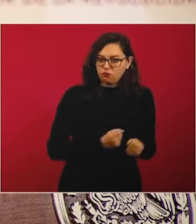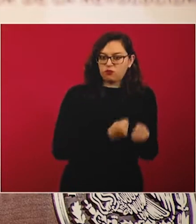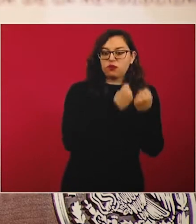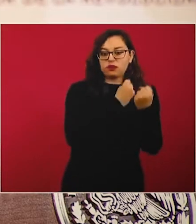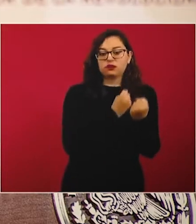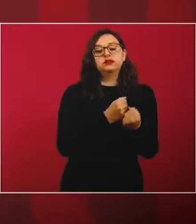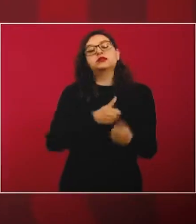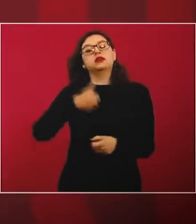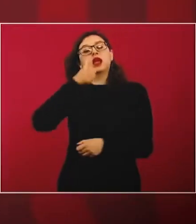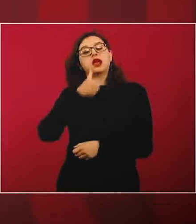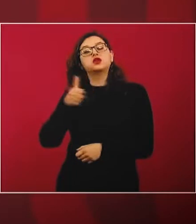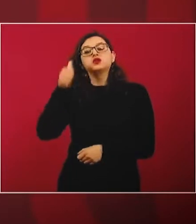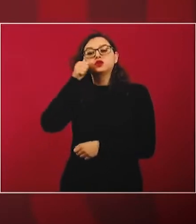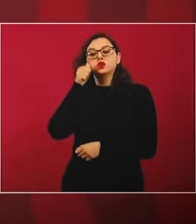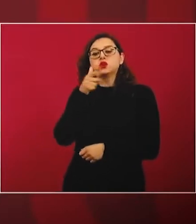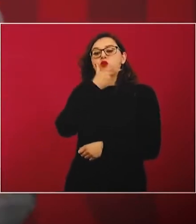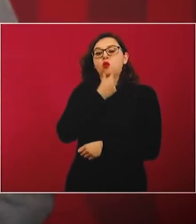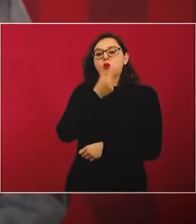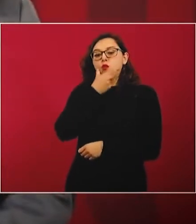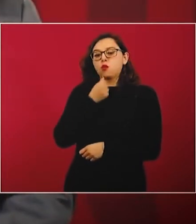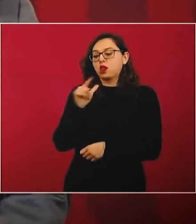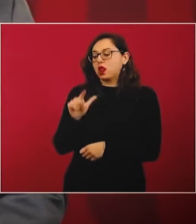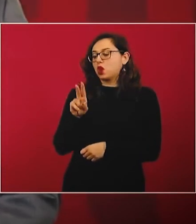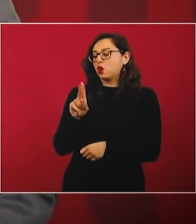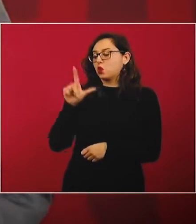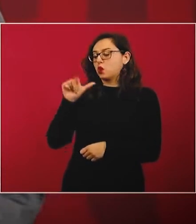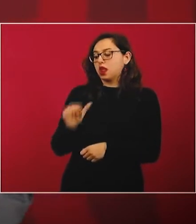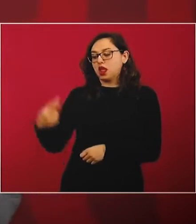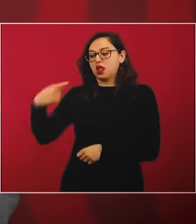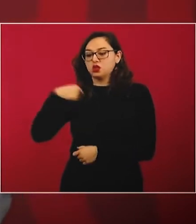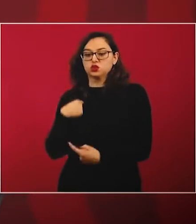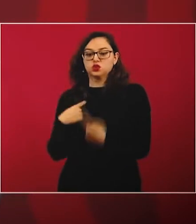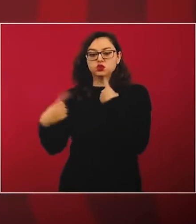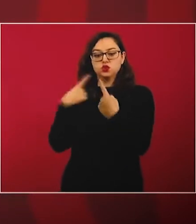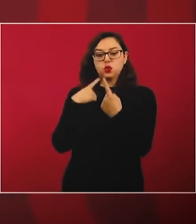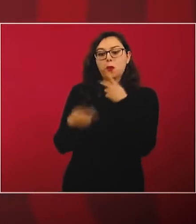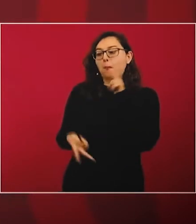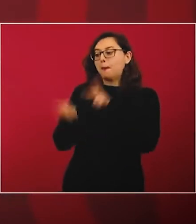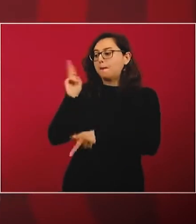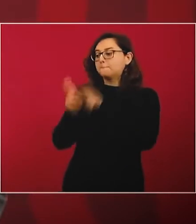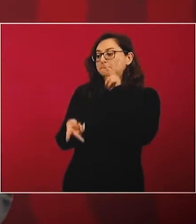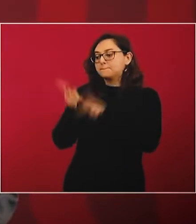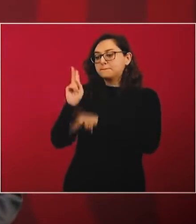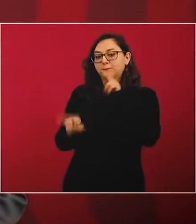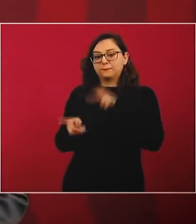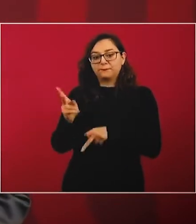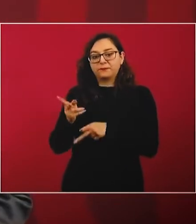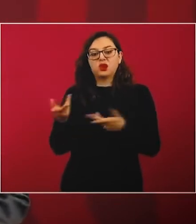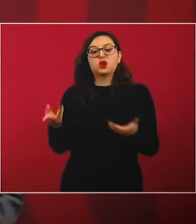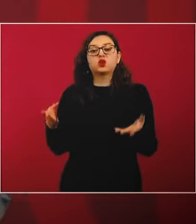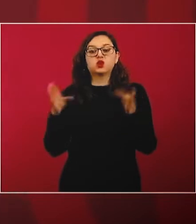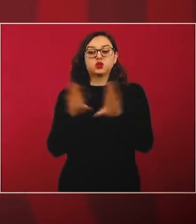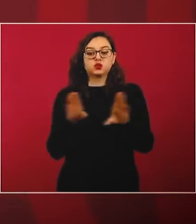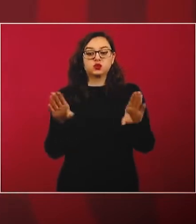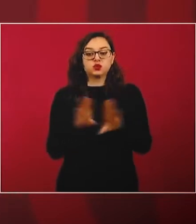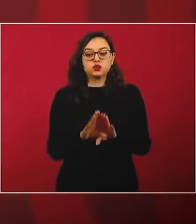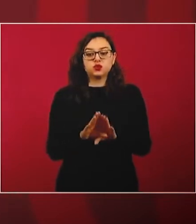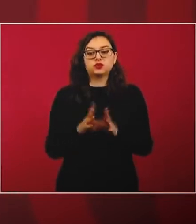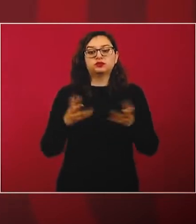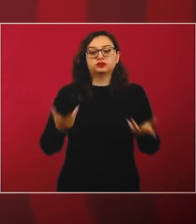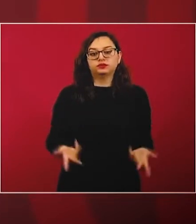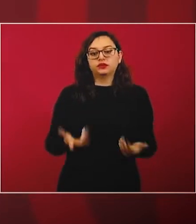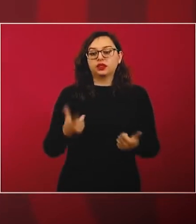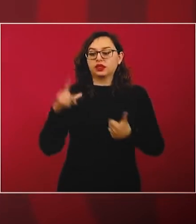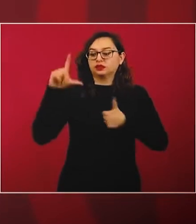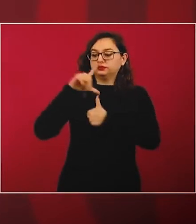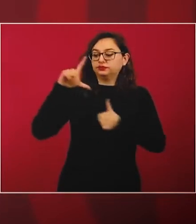pensar no sólo en el sueño bolivariano de la integración de américa